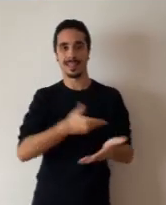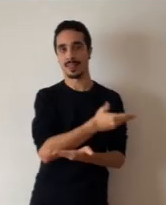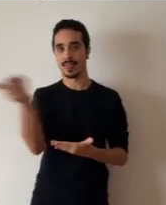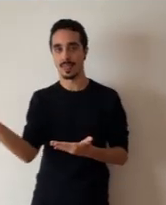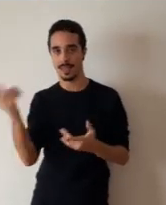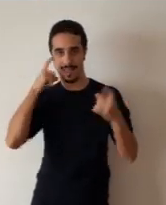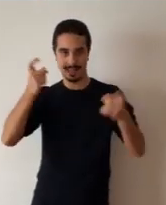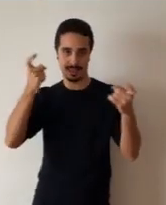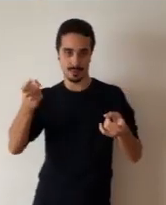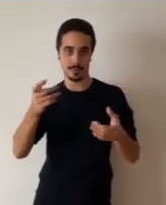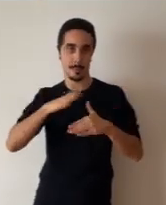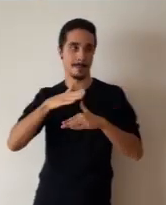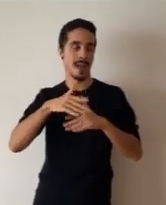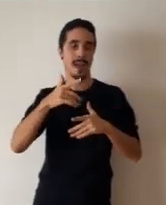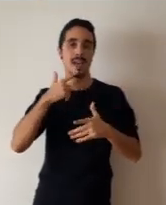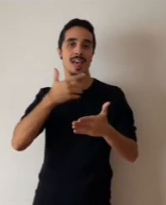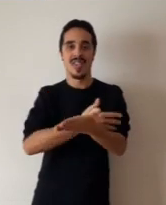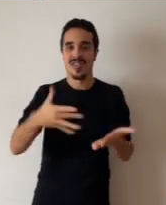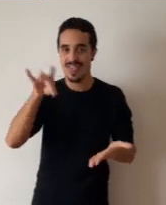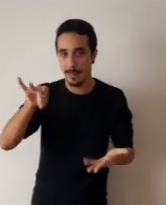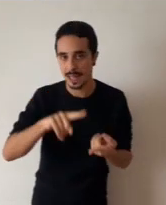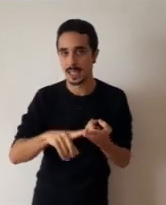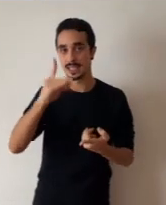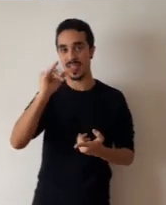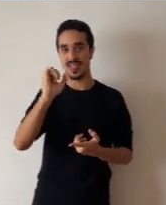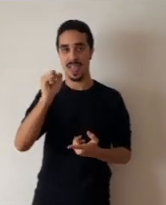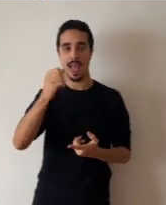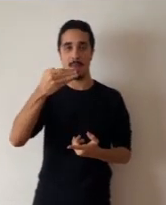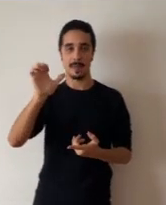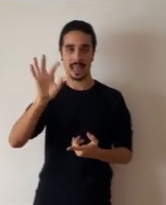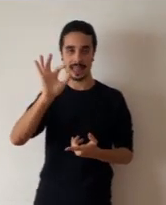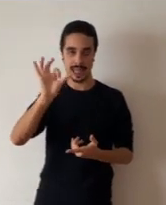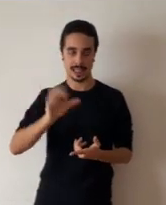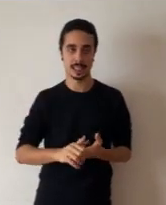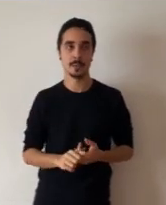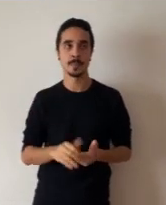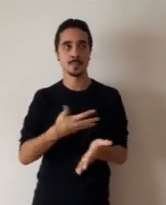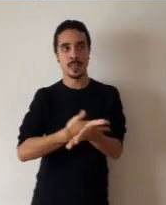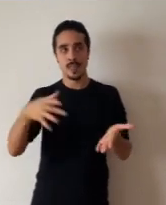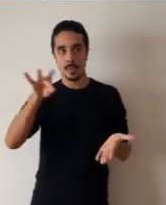de gente posible con diabetes, que quiera